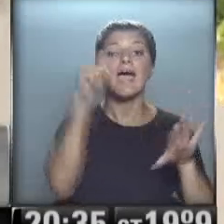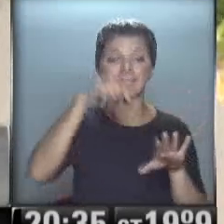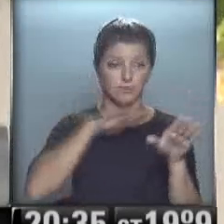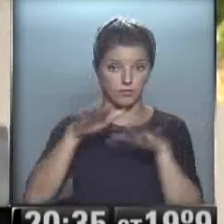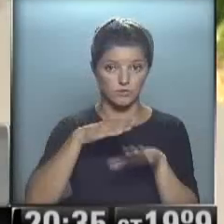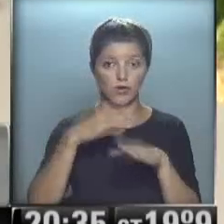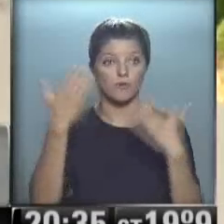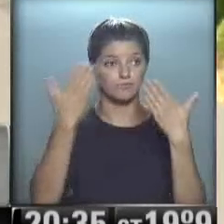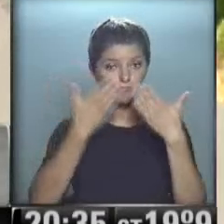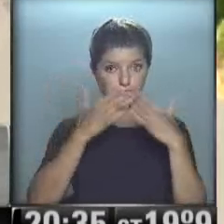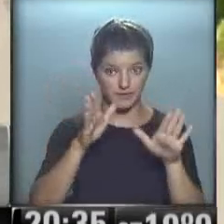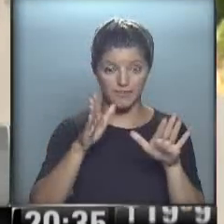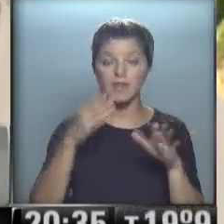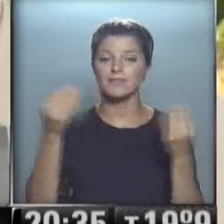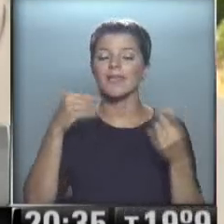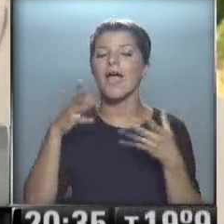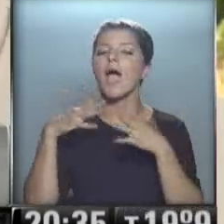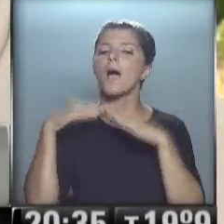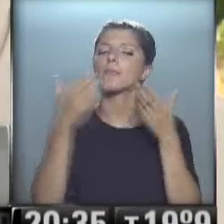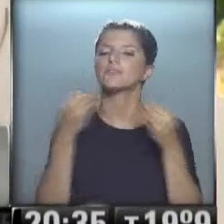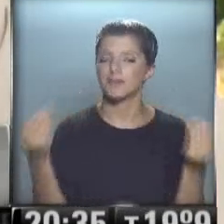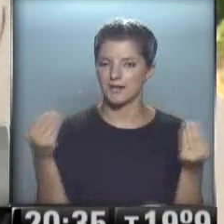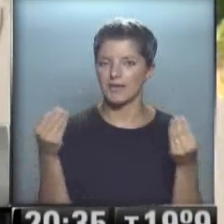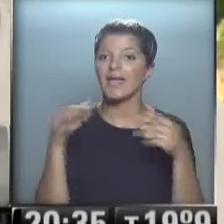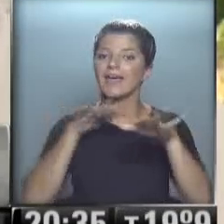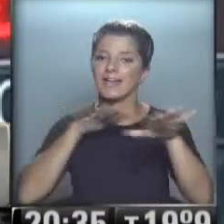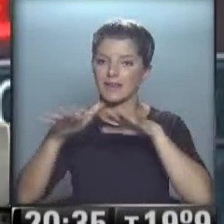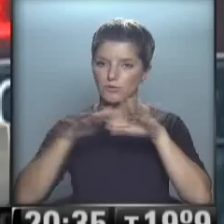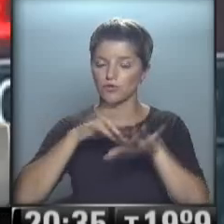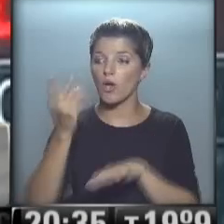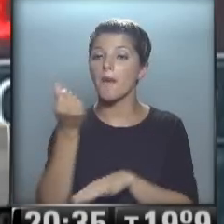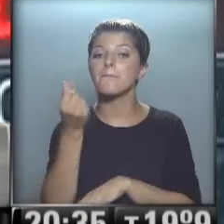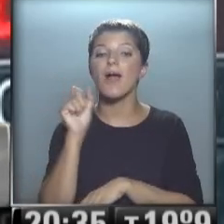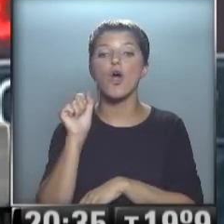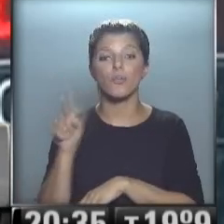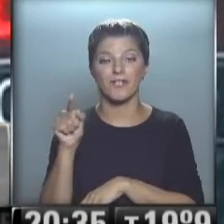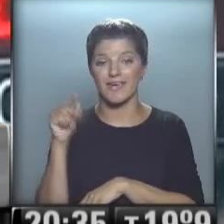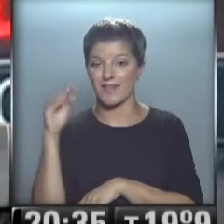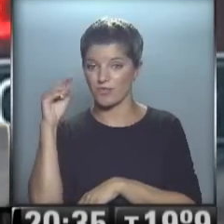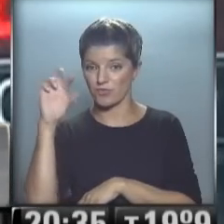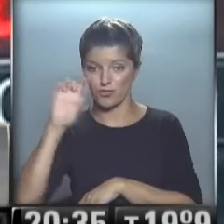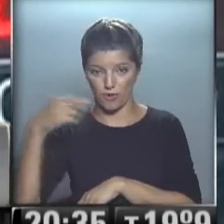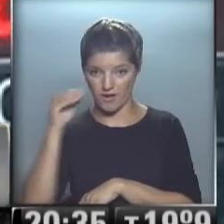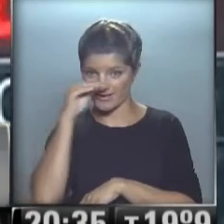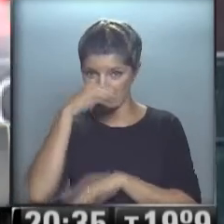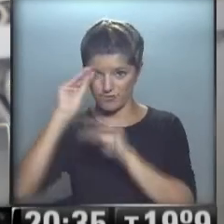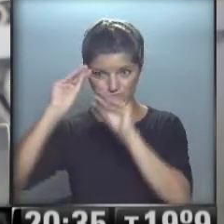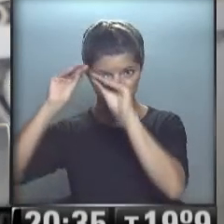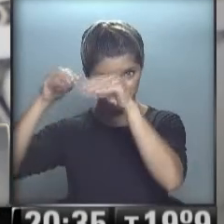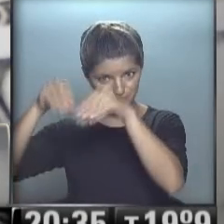divisas, lo que permite es que se desinfle un poco el valor del dólar blue y de esa